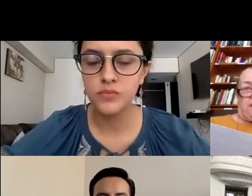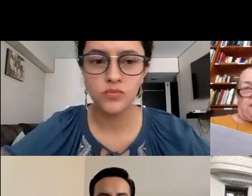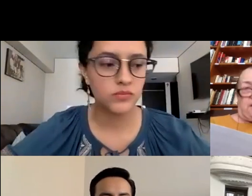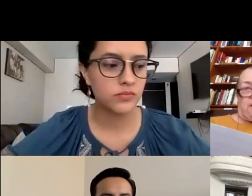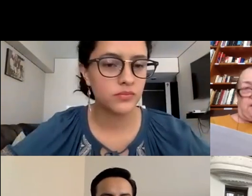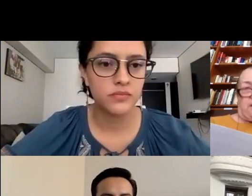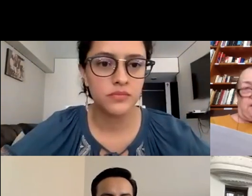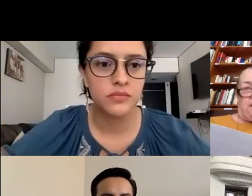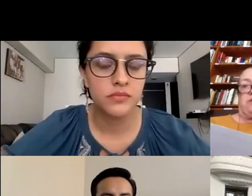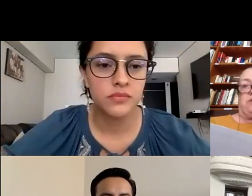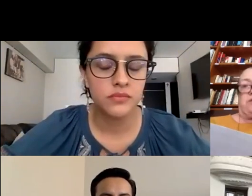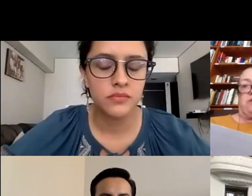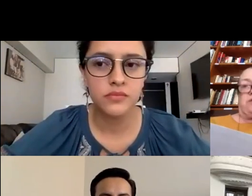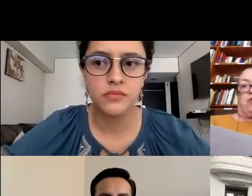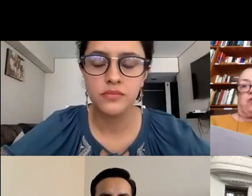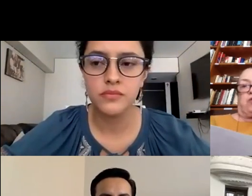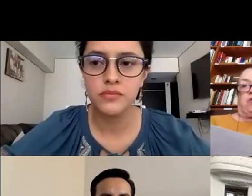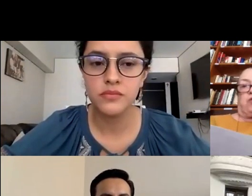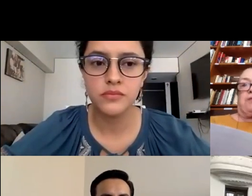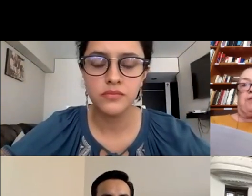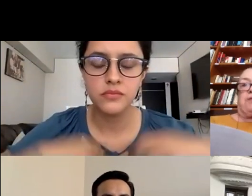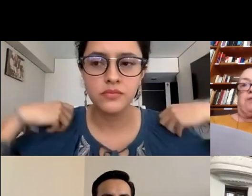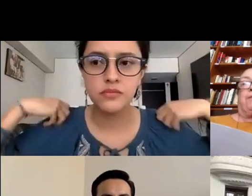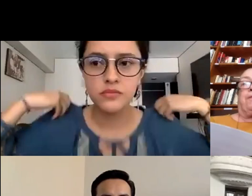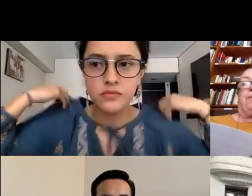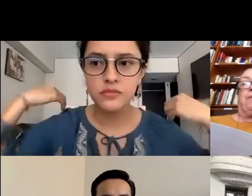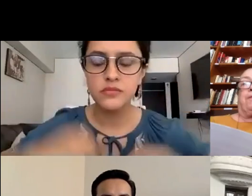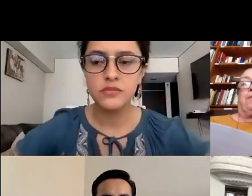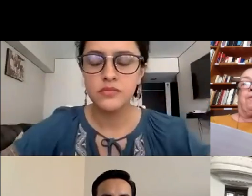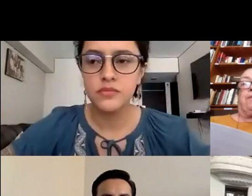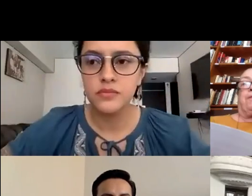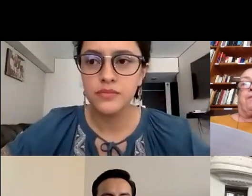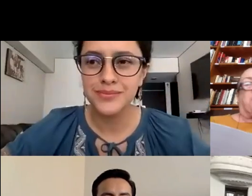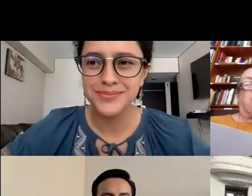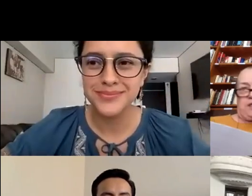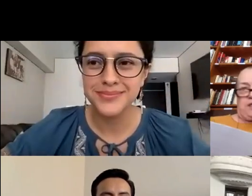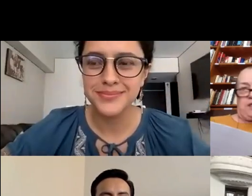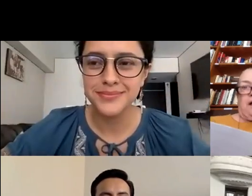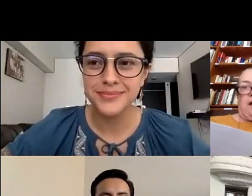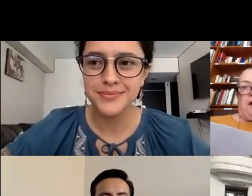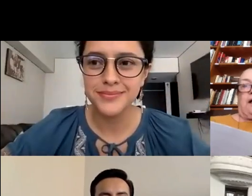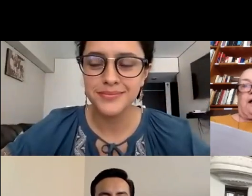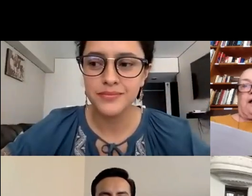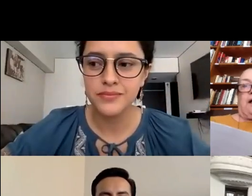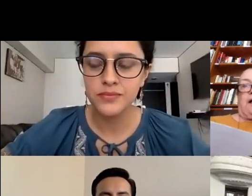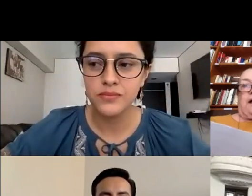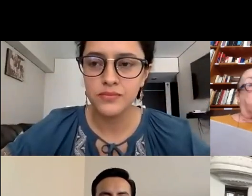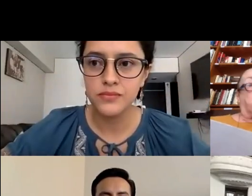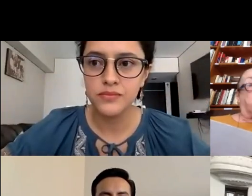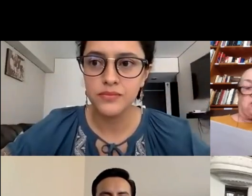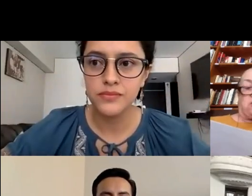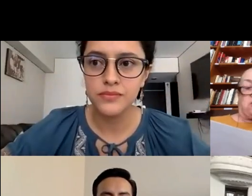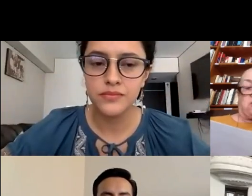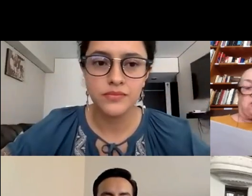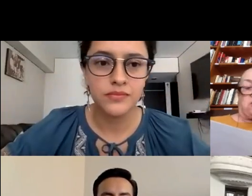de trabajo hiciste. Y bueno, todo tu equipo, evidentemente, ¿no? Pero sí un reconocimiento muy especial a todo